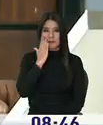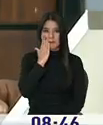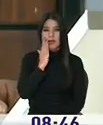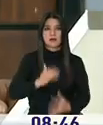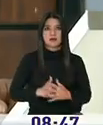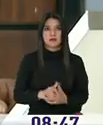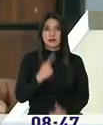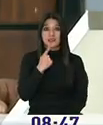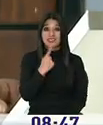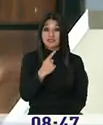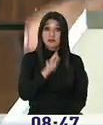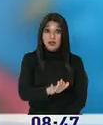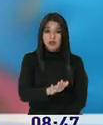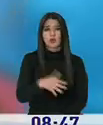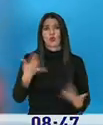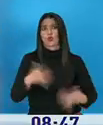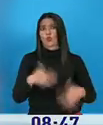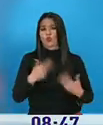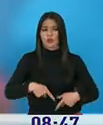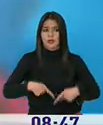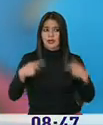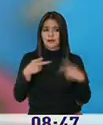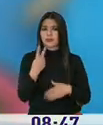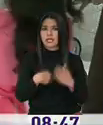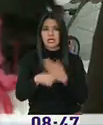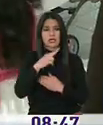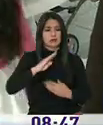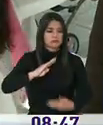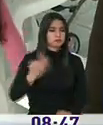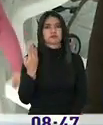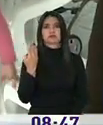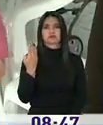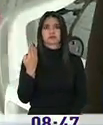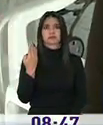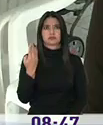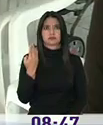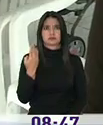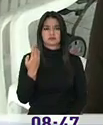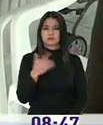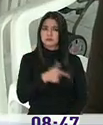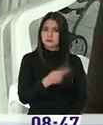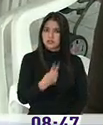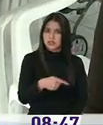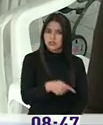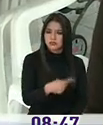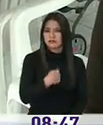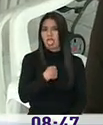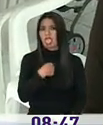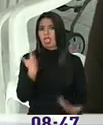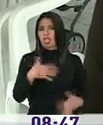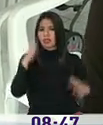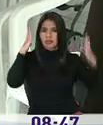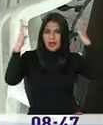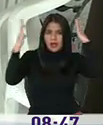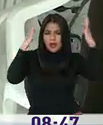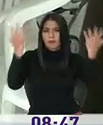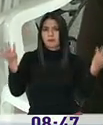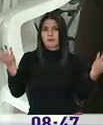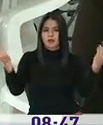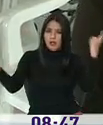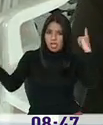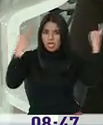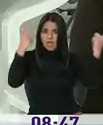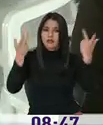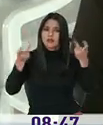mencionó que este hecho ha marcado la vida de su hijo. Fueron algo que marcaron para nuestros niños, creo que para su niñez, y marcarán tal vez